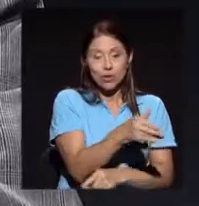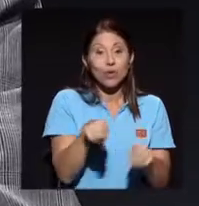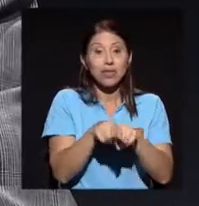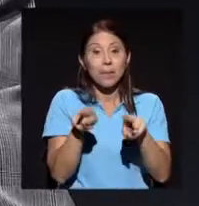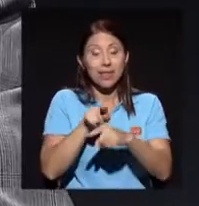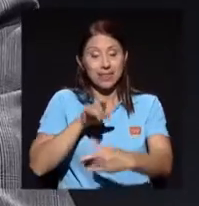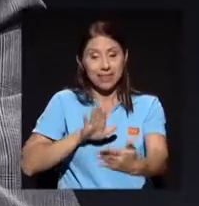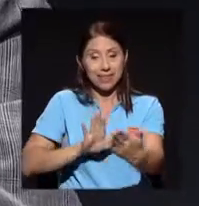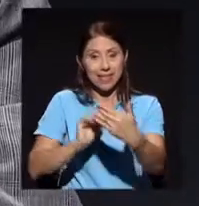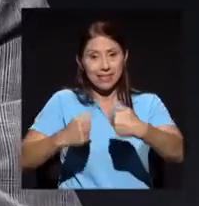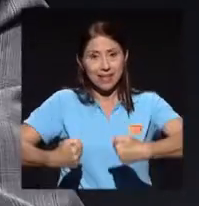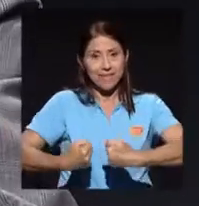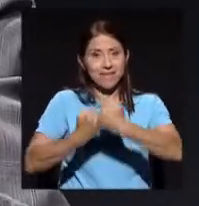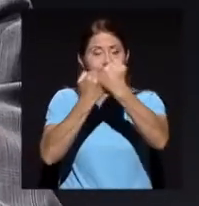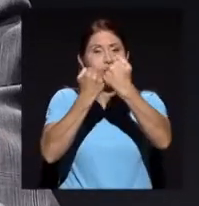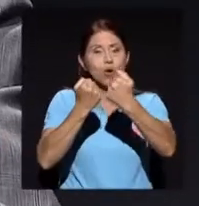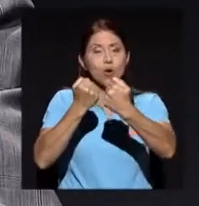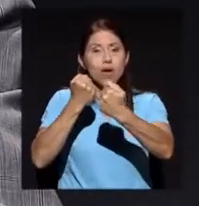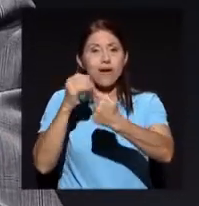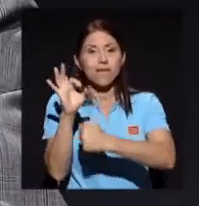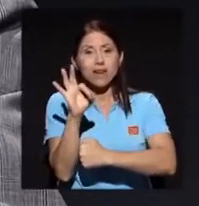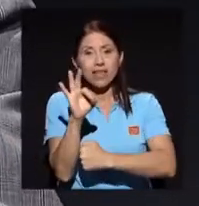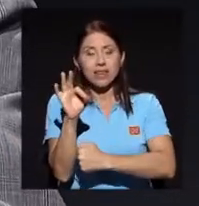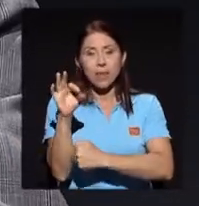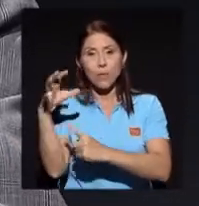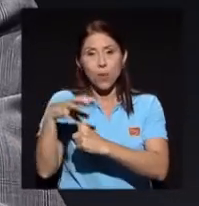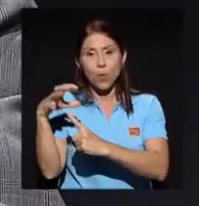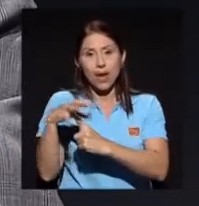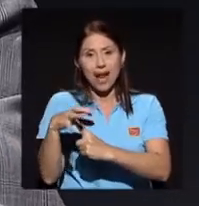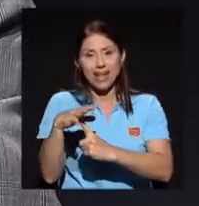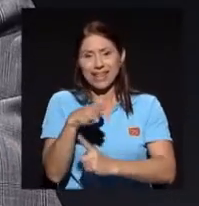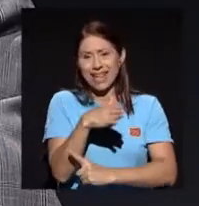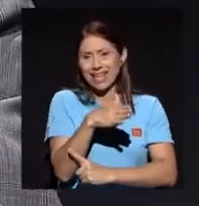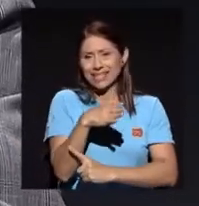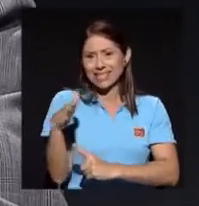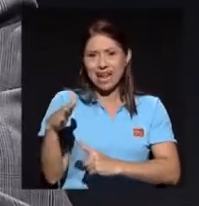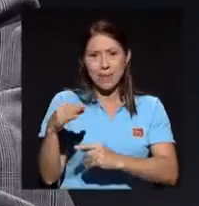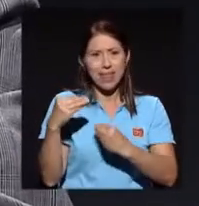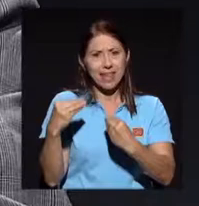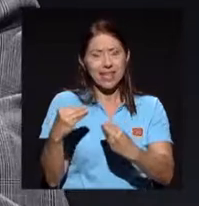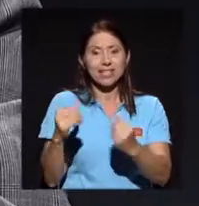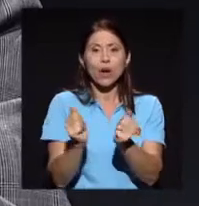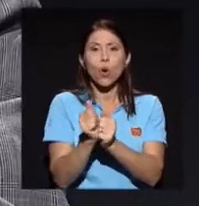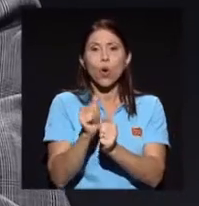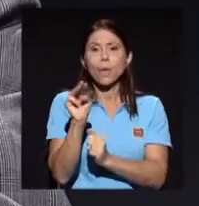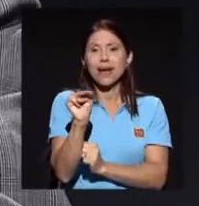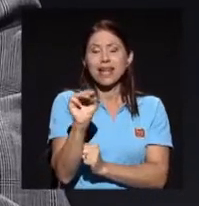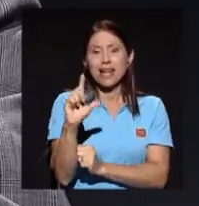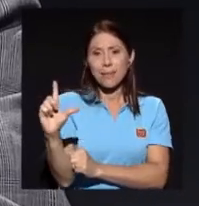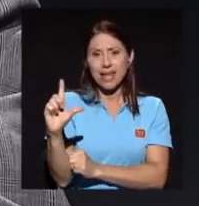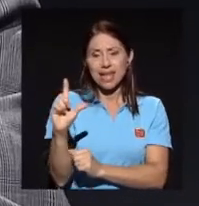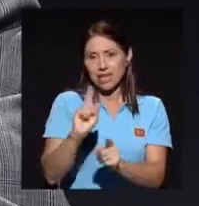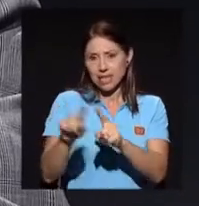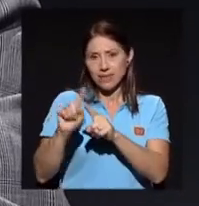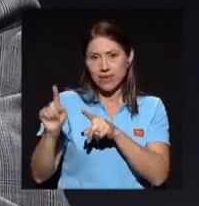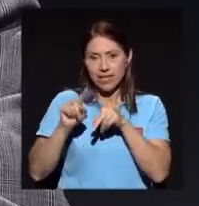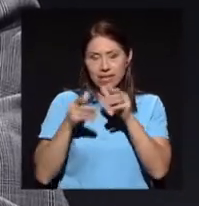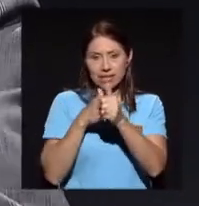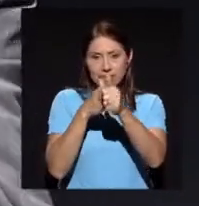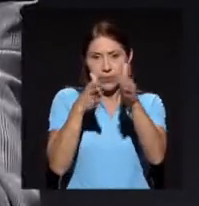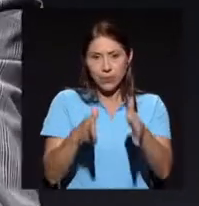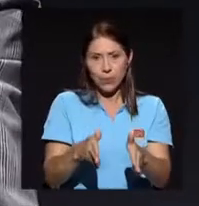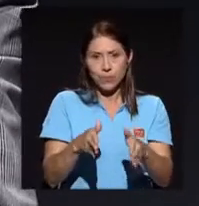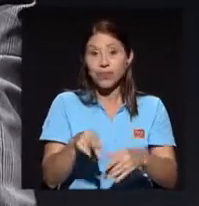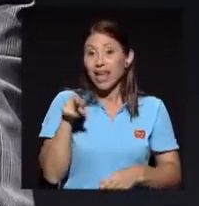de extrema derecha con marín le pen y otra serie de partidos ese fue un triunfo en el que no sólo